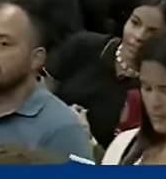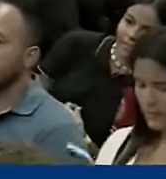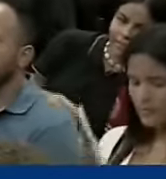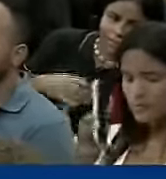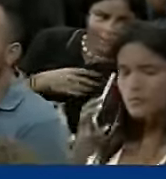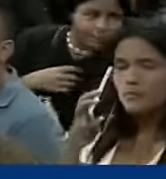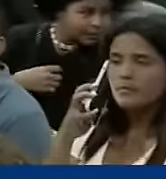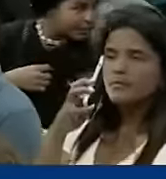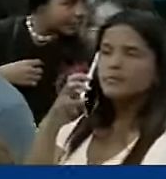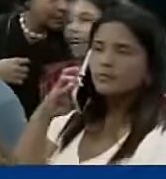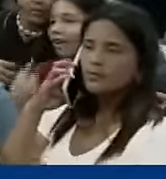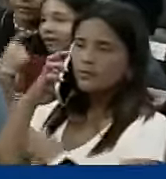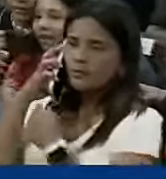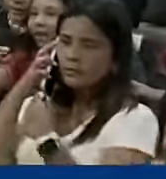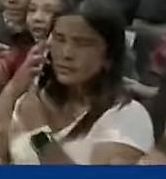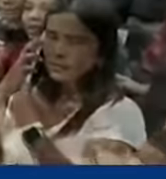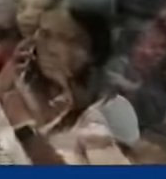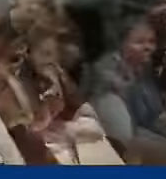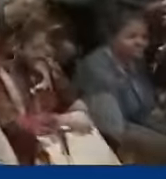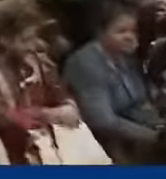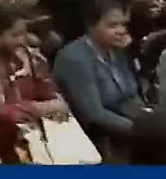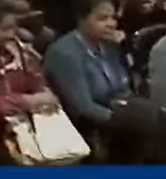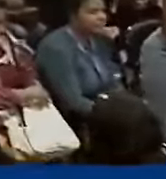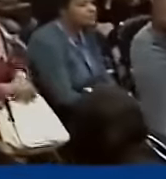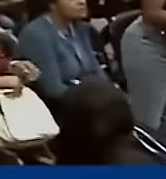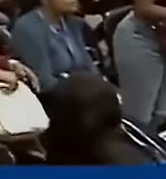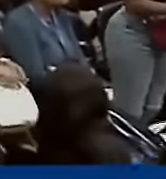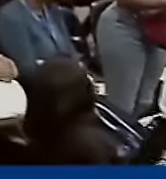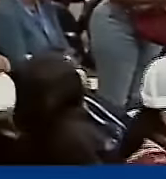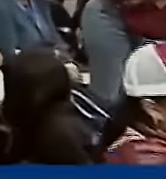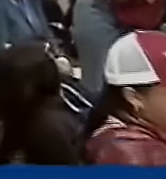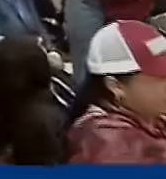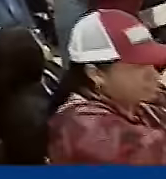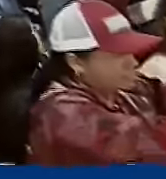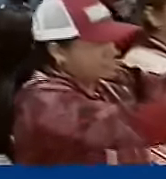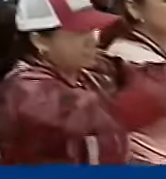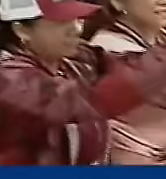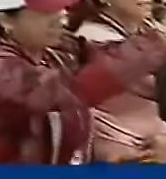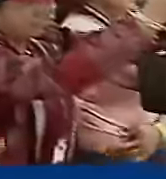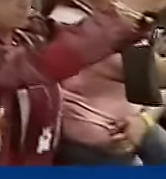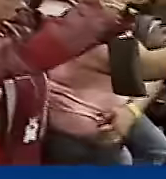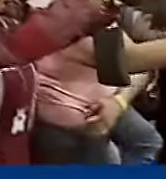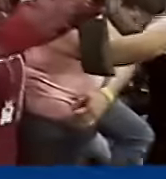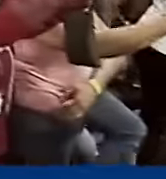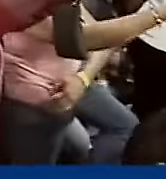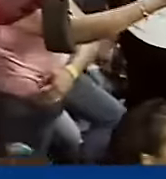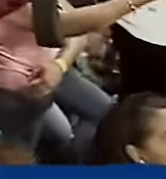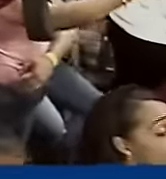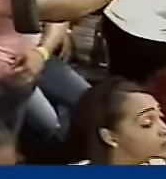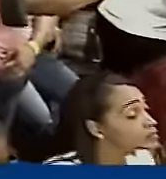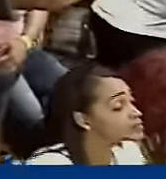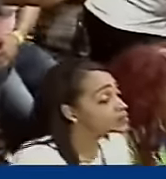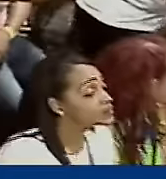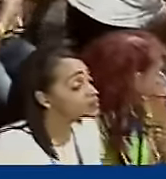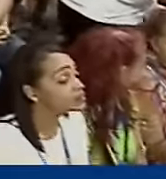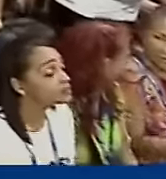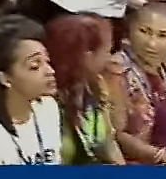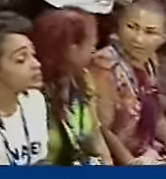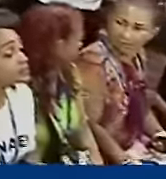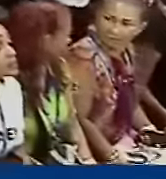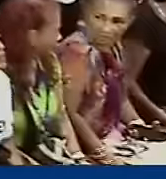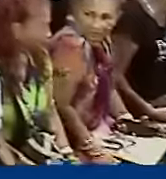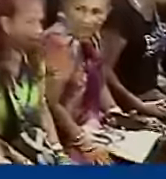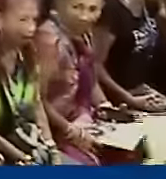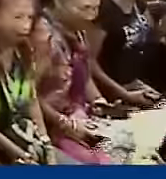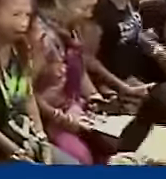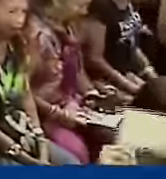Qué escenario tan hermoso, de verdad. Y arrancamos, como dicen, en alta, con